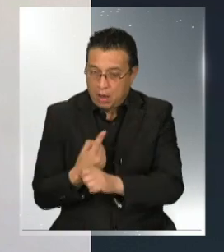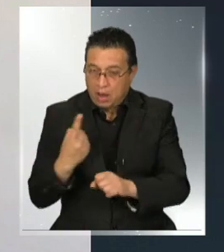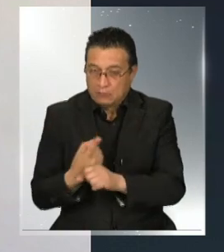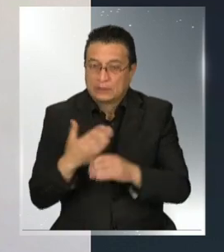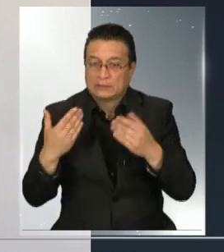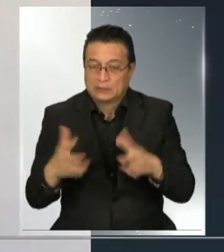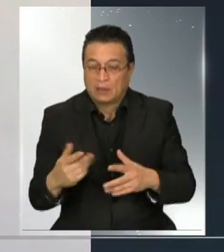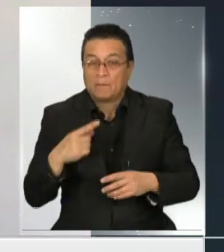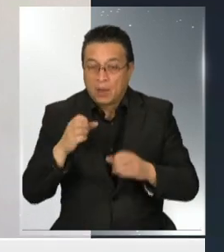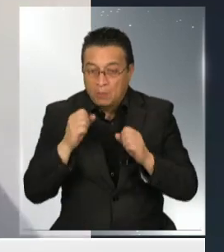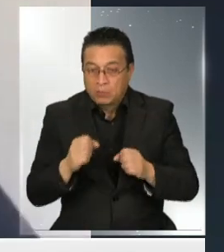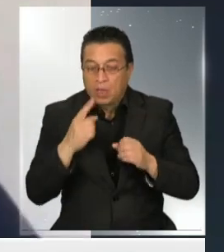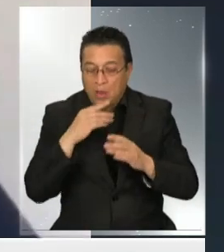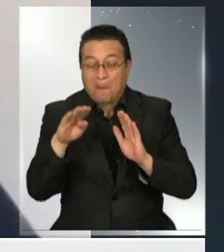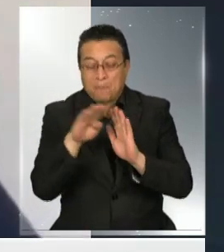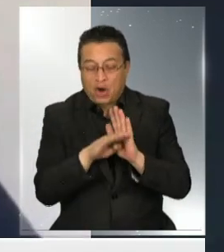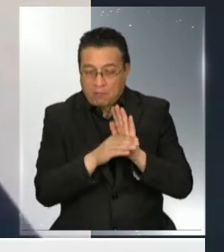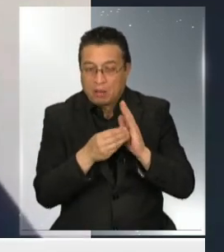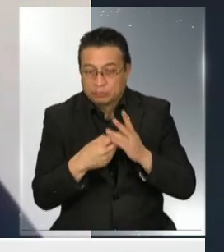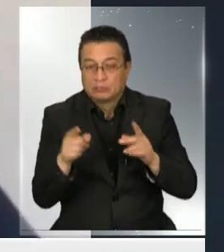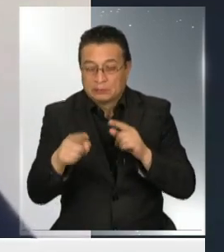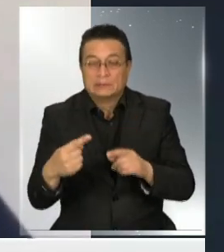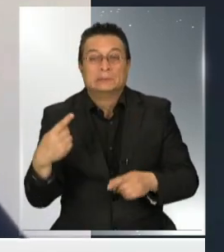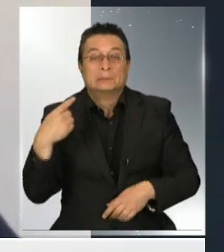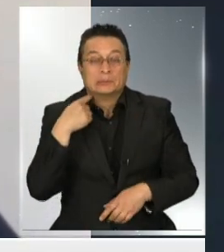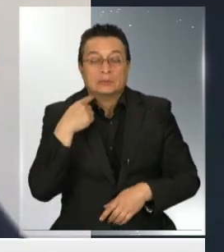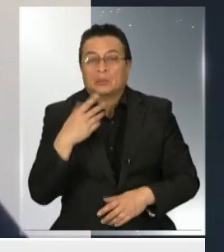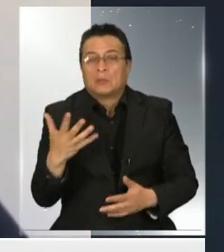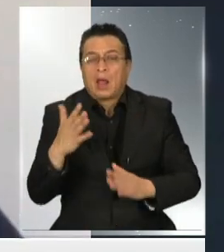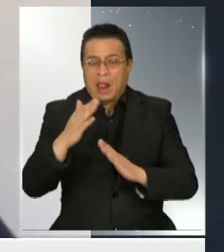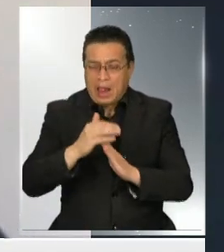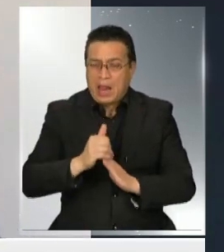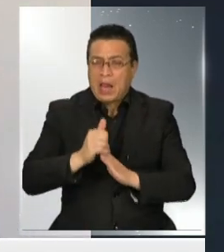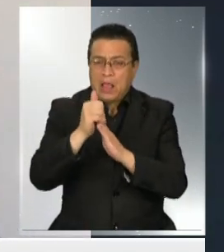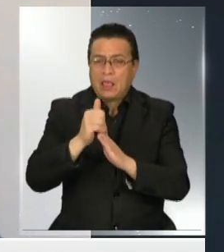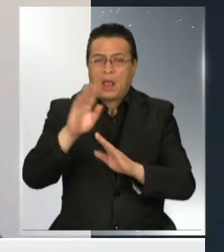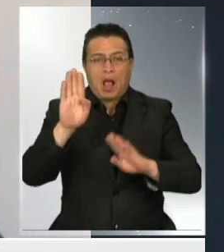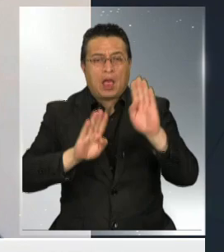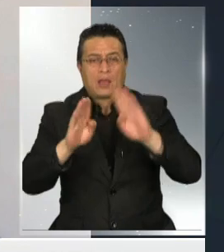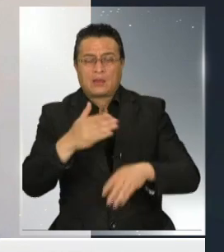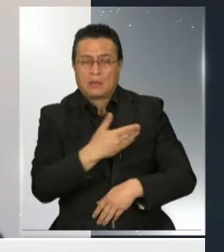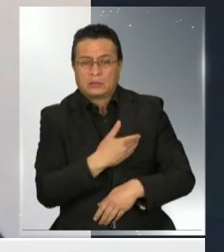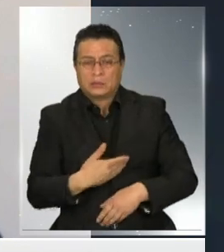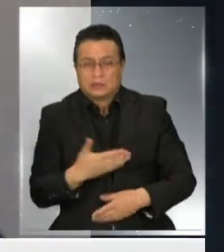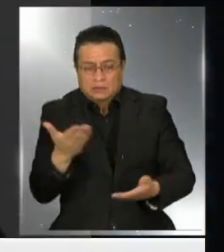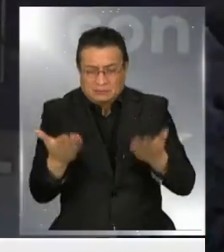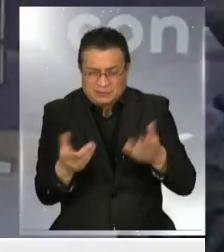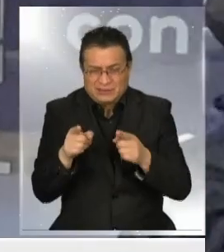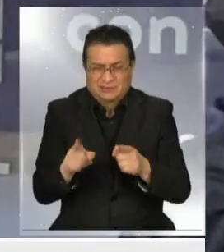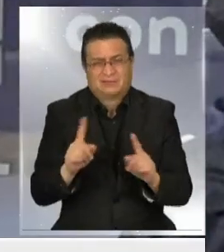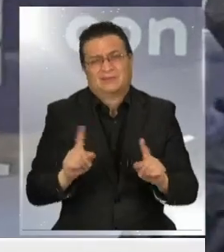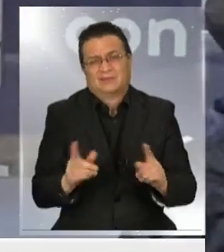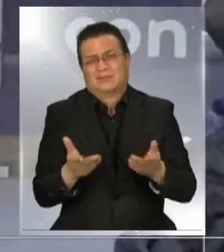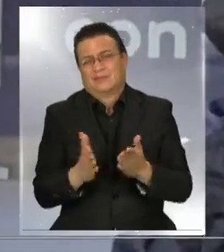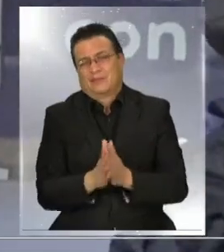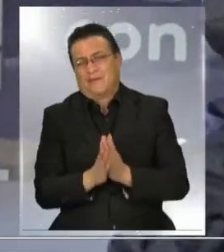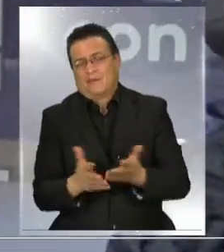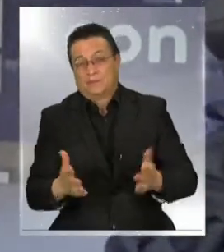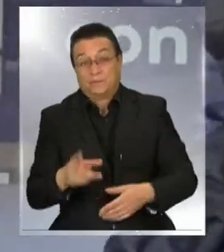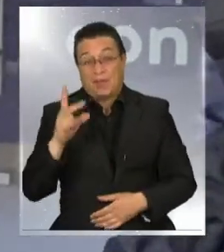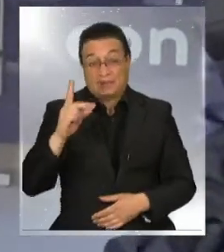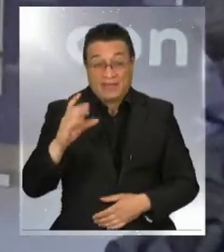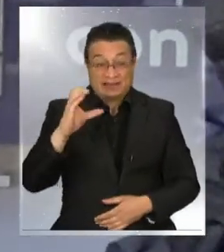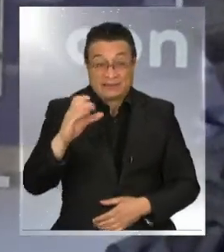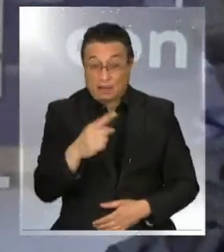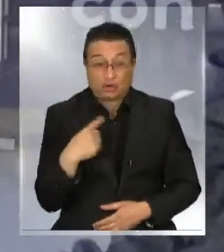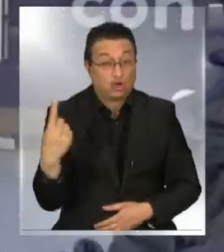que pueda desplegar su programa. O sea, esto es una trampa. ¿Desde cuándo el liderazgo de un candidato presidencial se mide en esto, por favor? En la democracia cristiana no